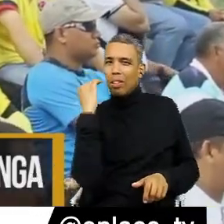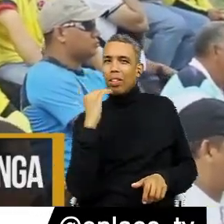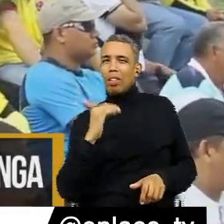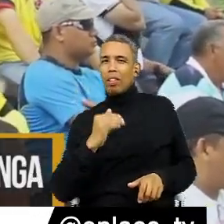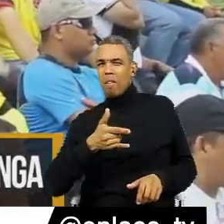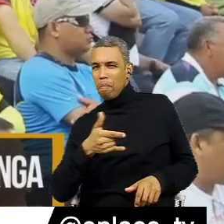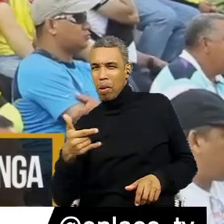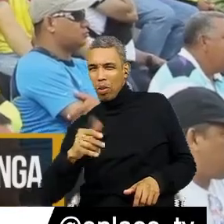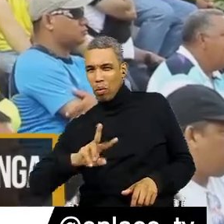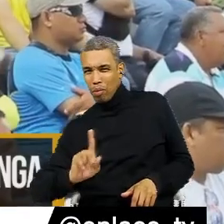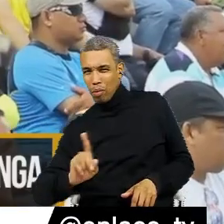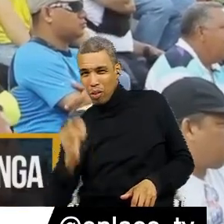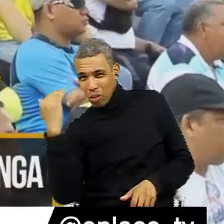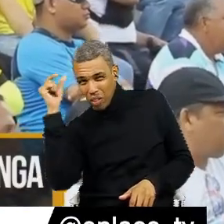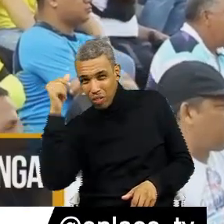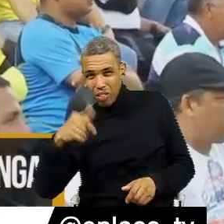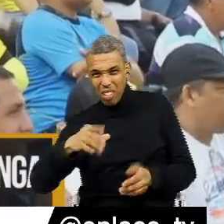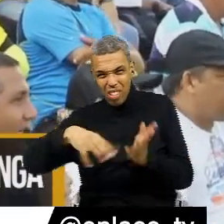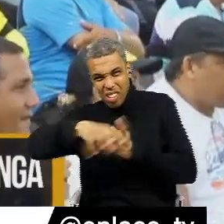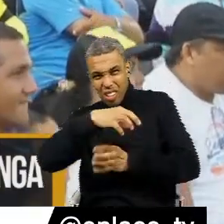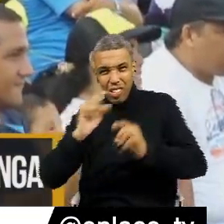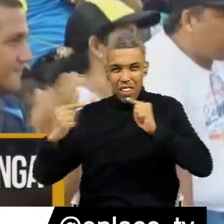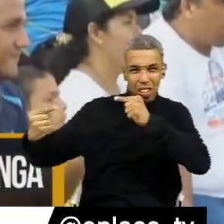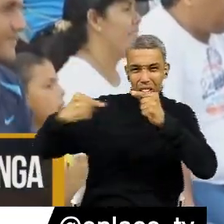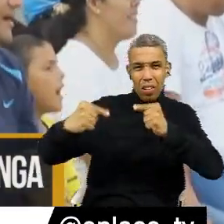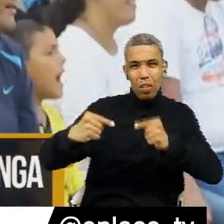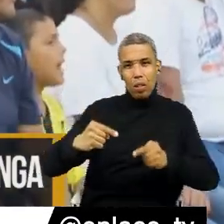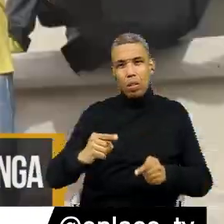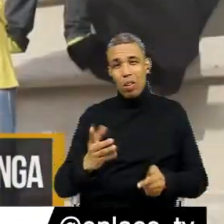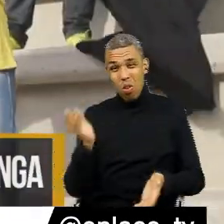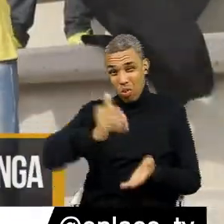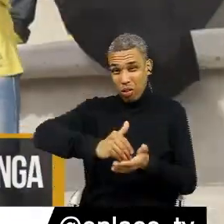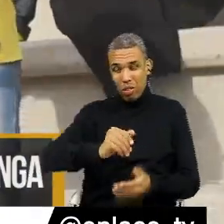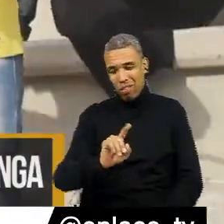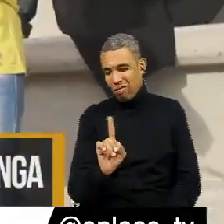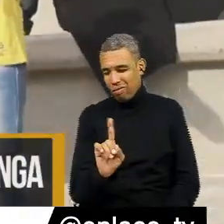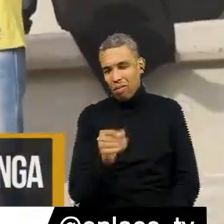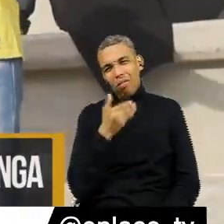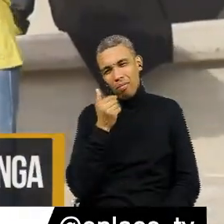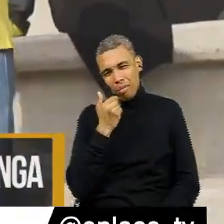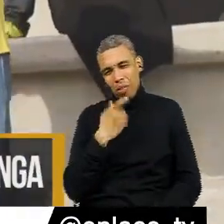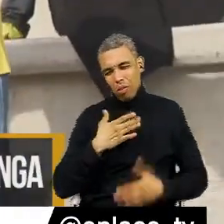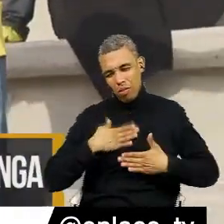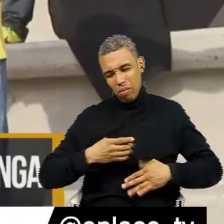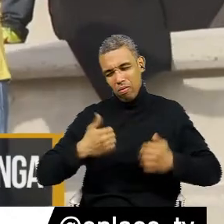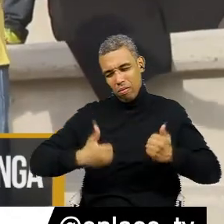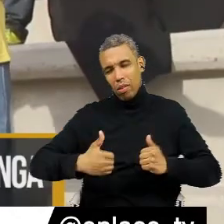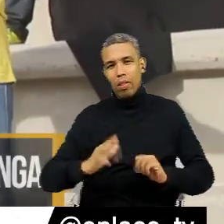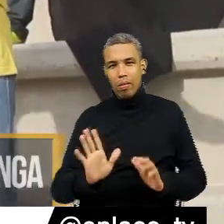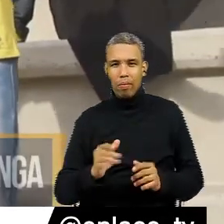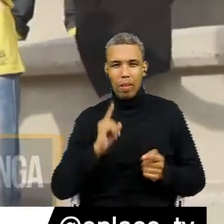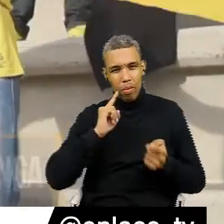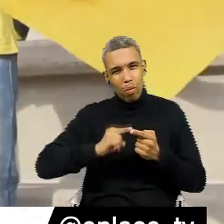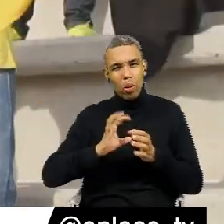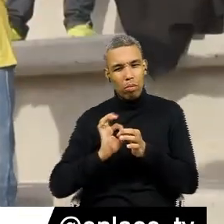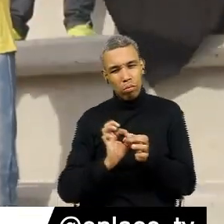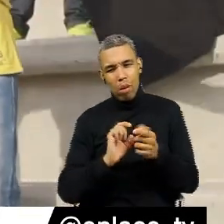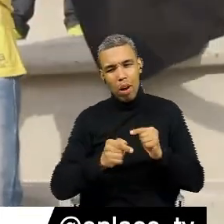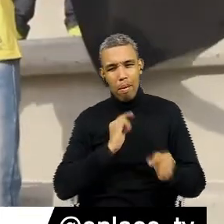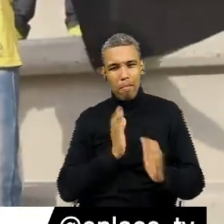de marzo por la Liga Águila 1 no se vuelvan a repetir, para que el clásico santanderiano sea un espacio para disfrutar en familia y